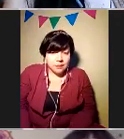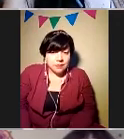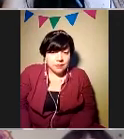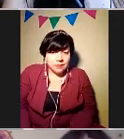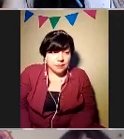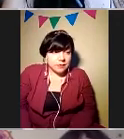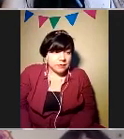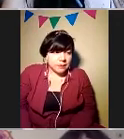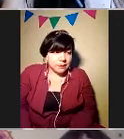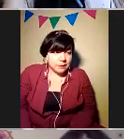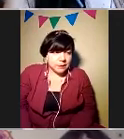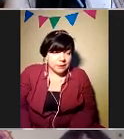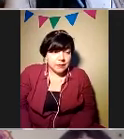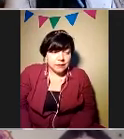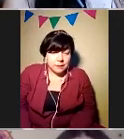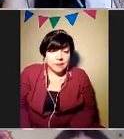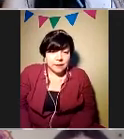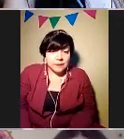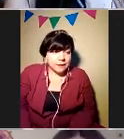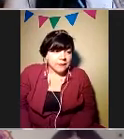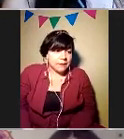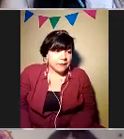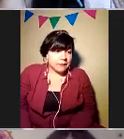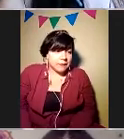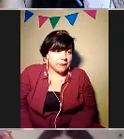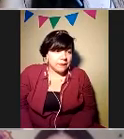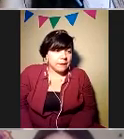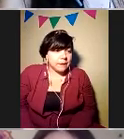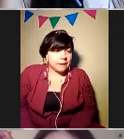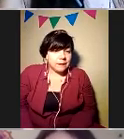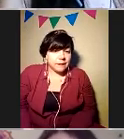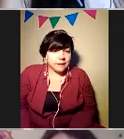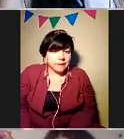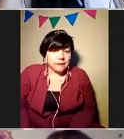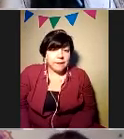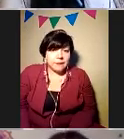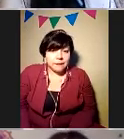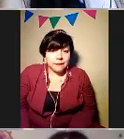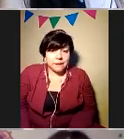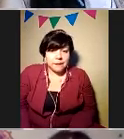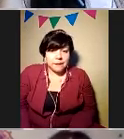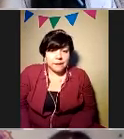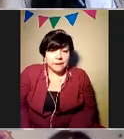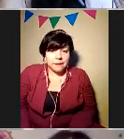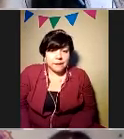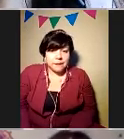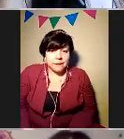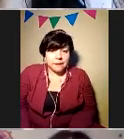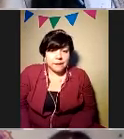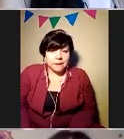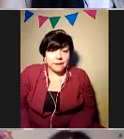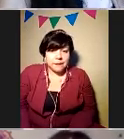Sí, incluso las marcas te incitan a comprar más, comprar más, comprar más, y le encanta que haya esa competencia de que